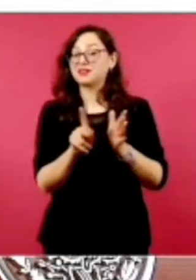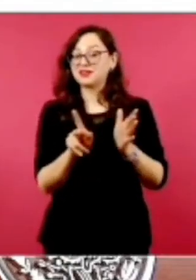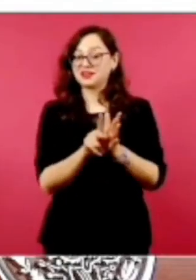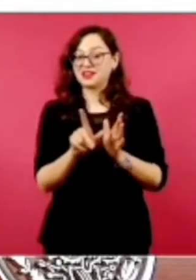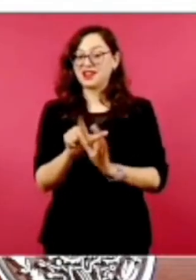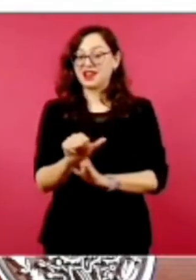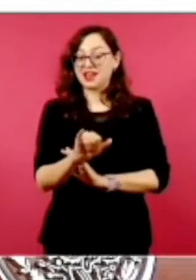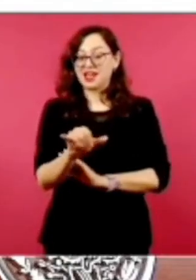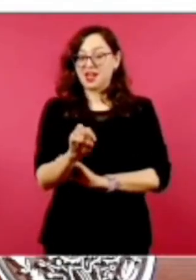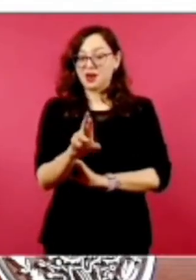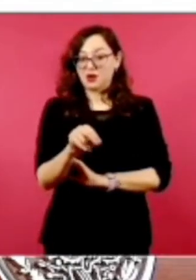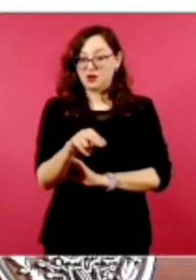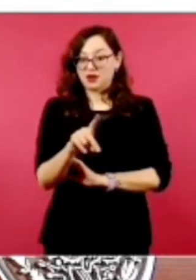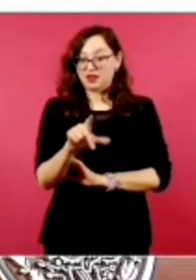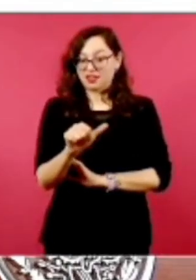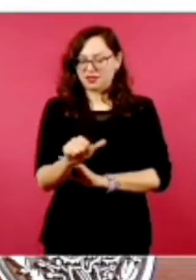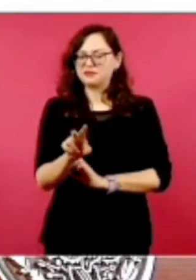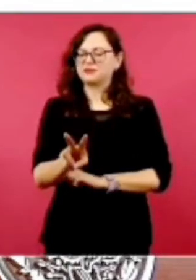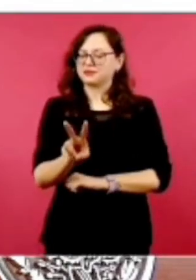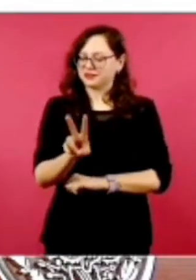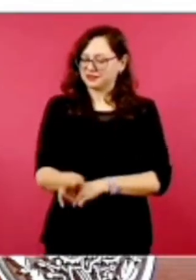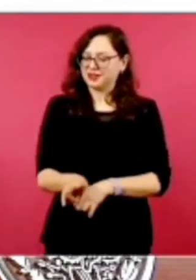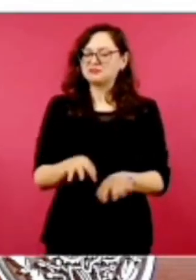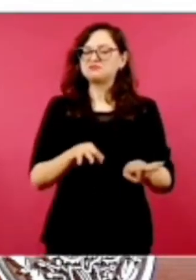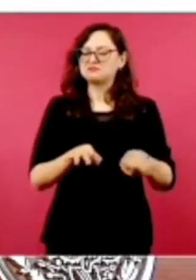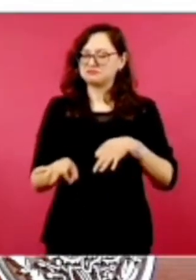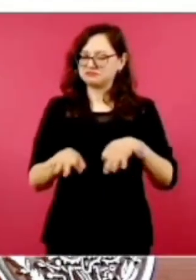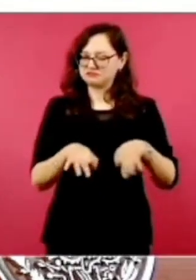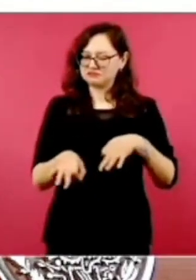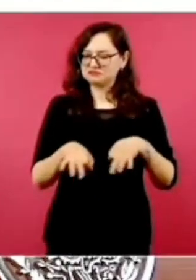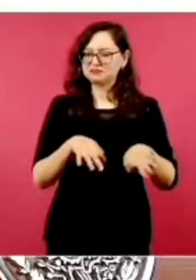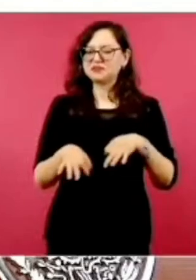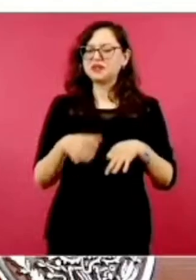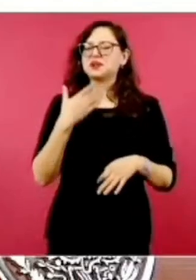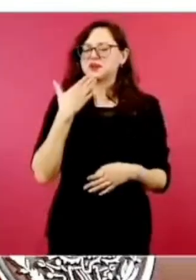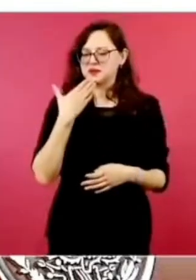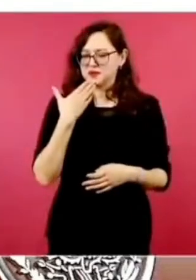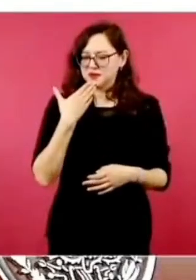que son excepcionales, o sea, no quiero